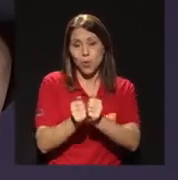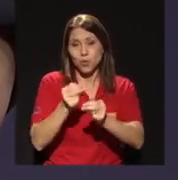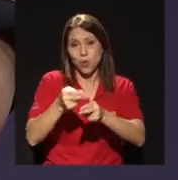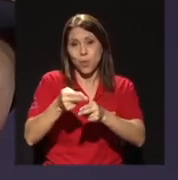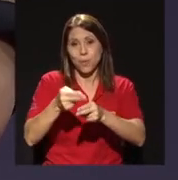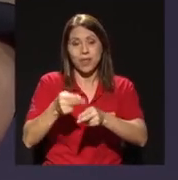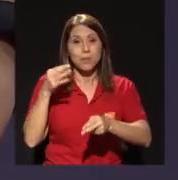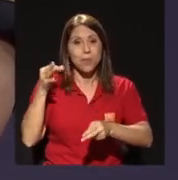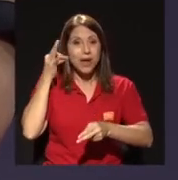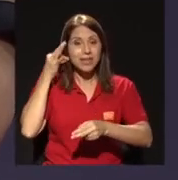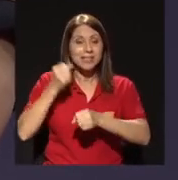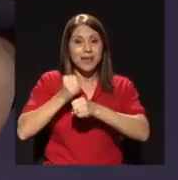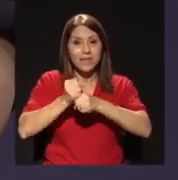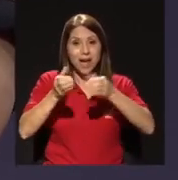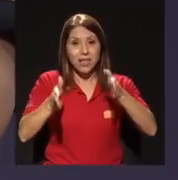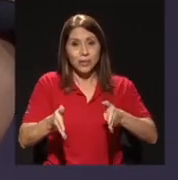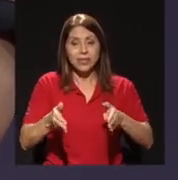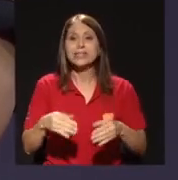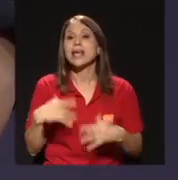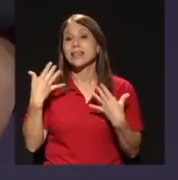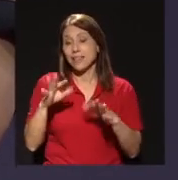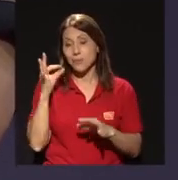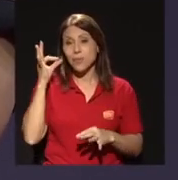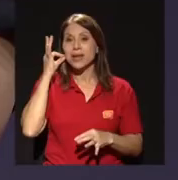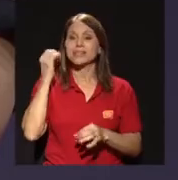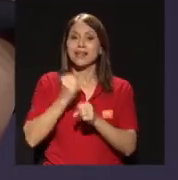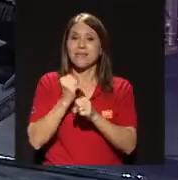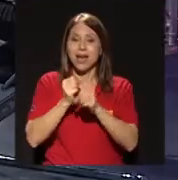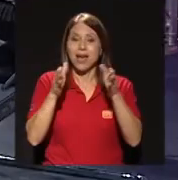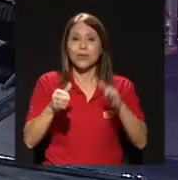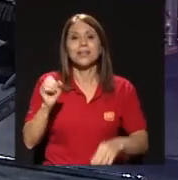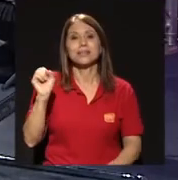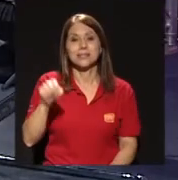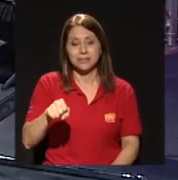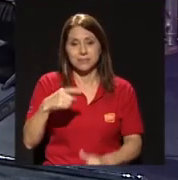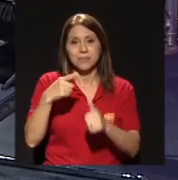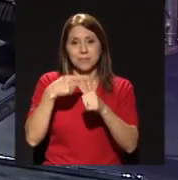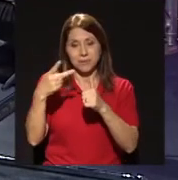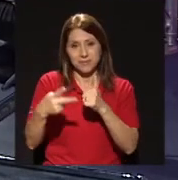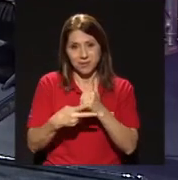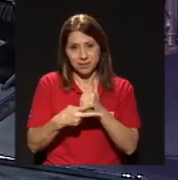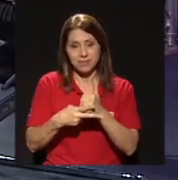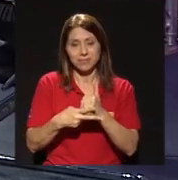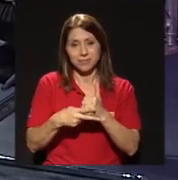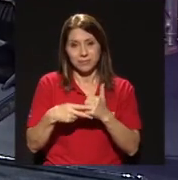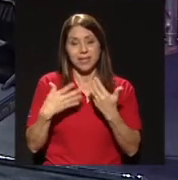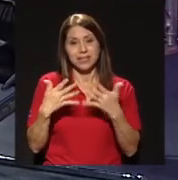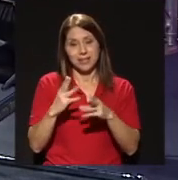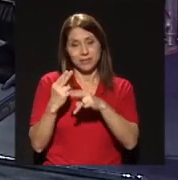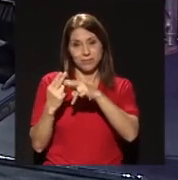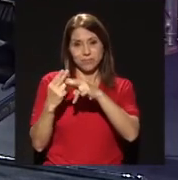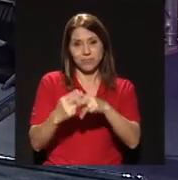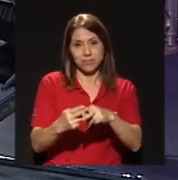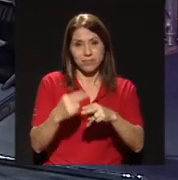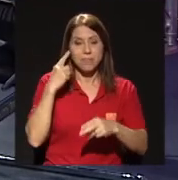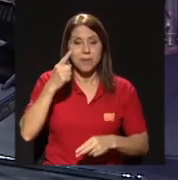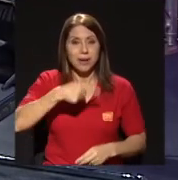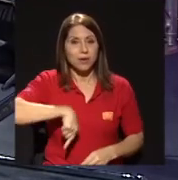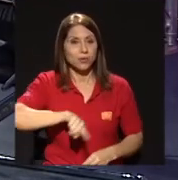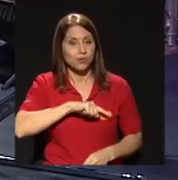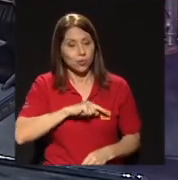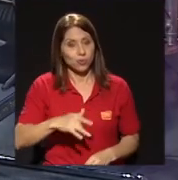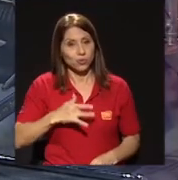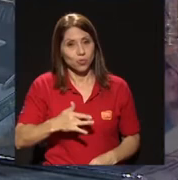no? Por lo menos de mujeres trabajadoras, sí. Uh-huh. Sí, es la primera vez que se le da ese nombre. Y para nosotros, pues, un gran